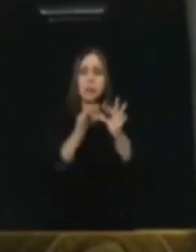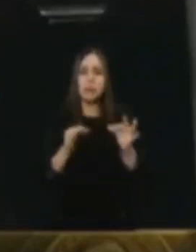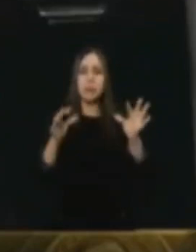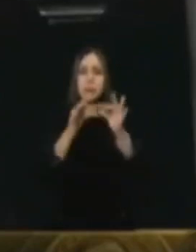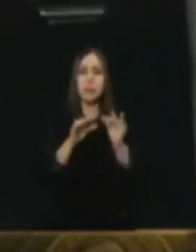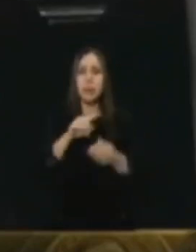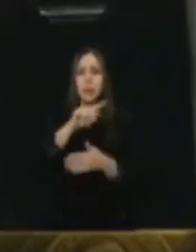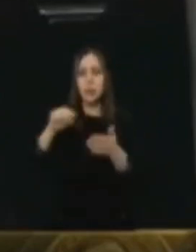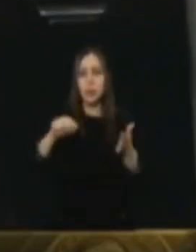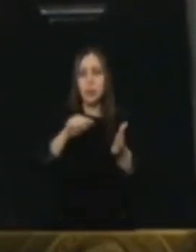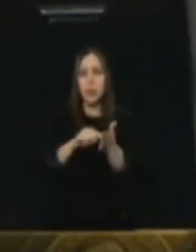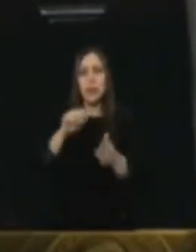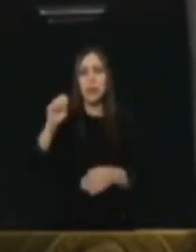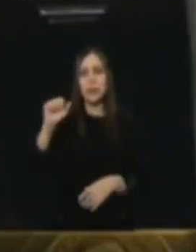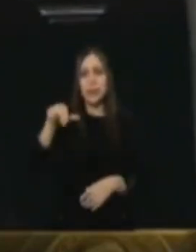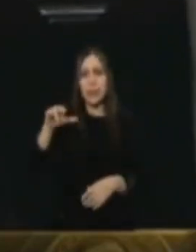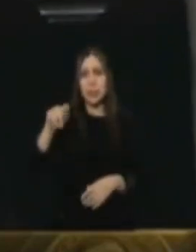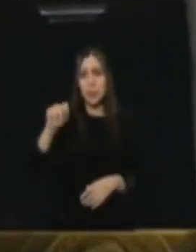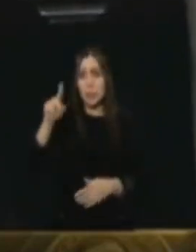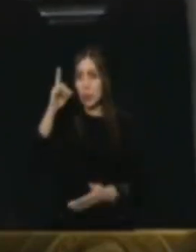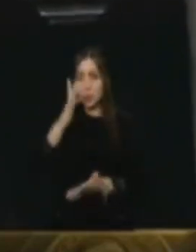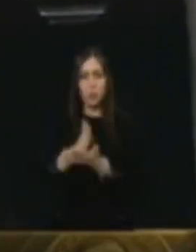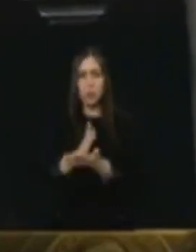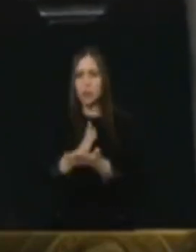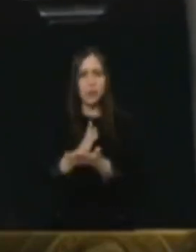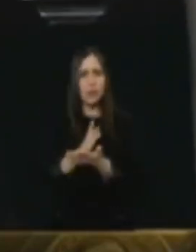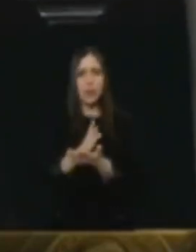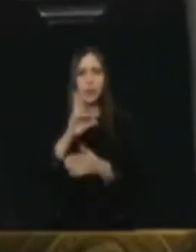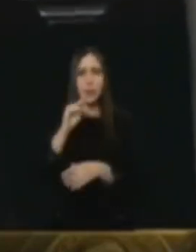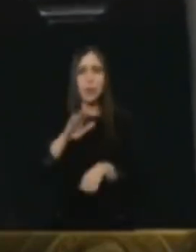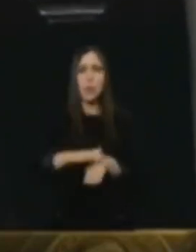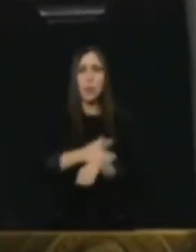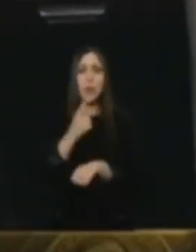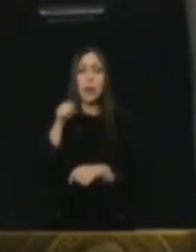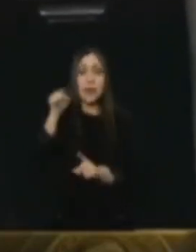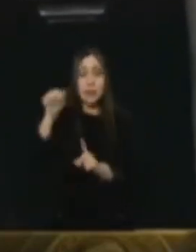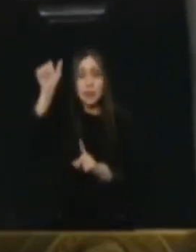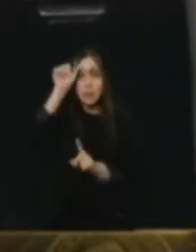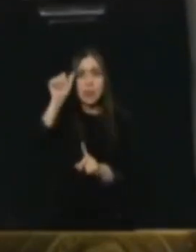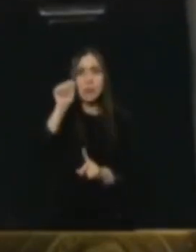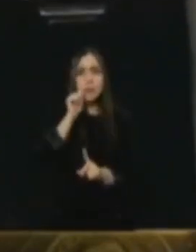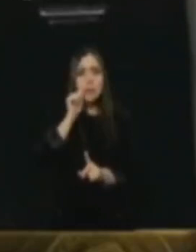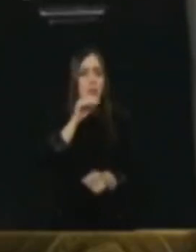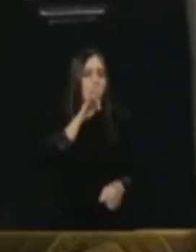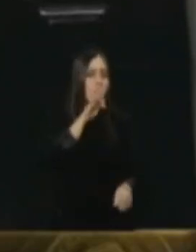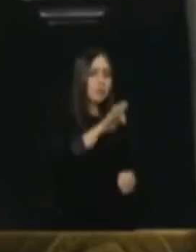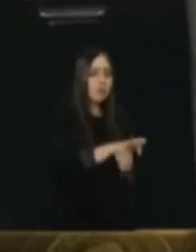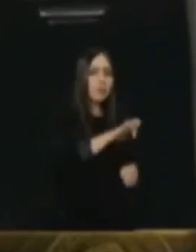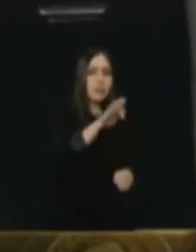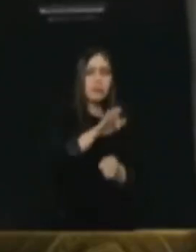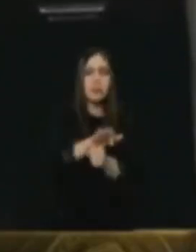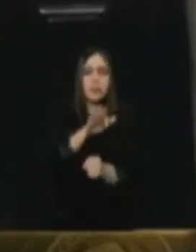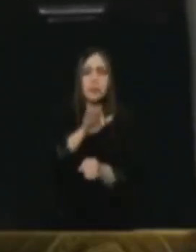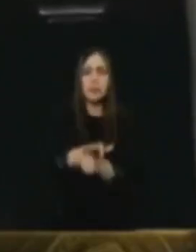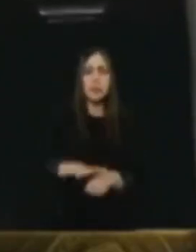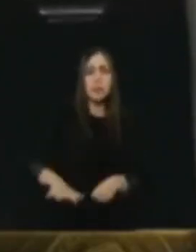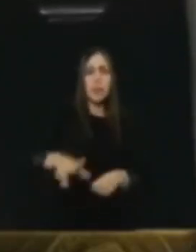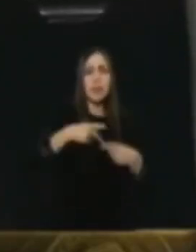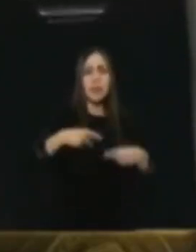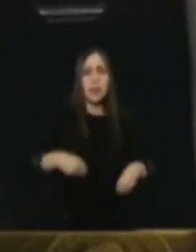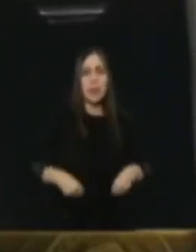sino por su defensa de los chiapanecos más pequeños como los llama el subcomandante